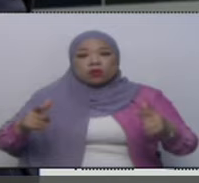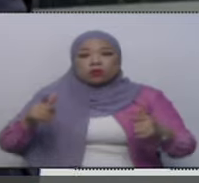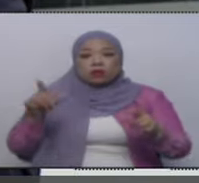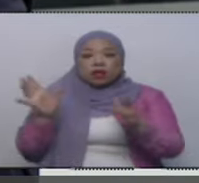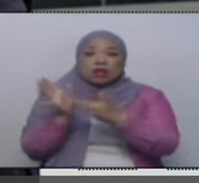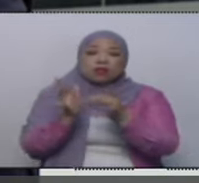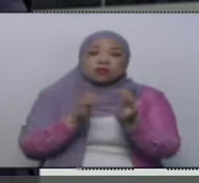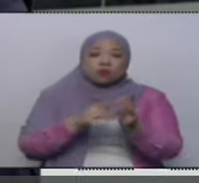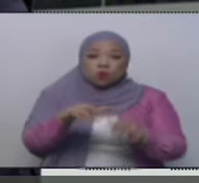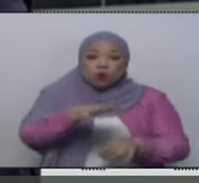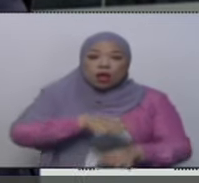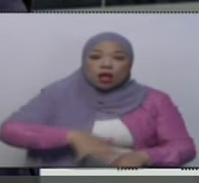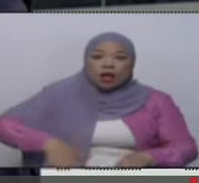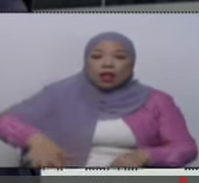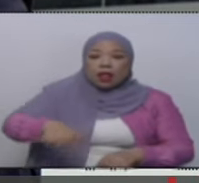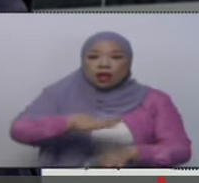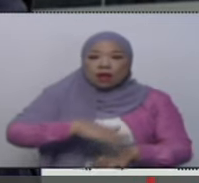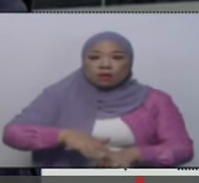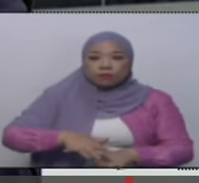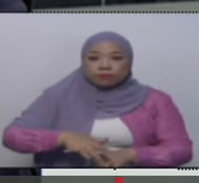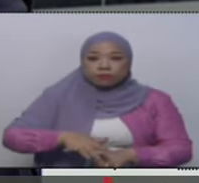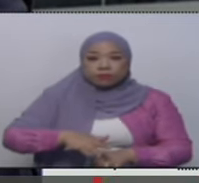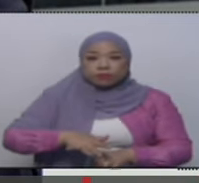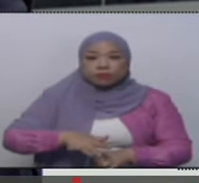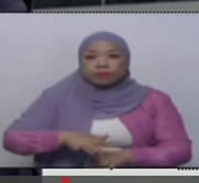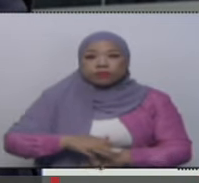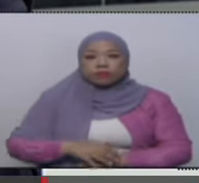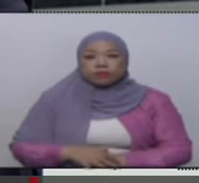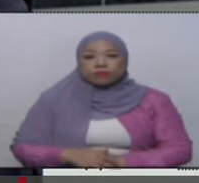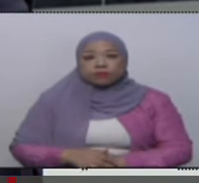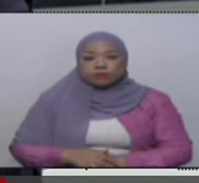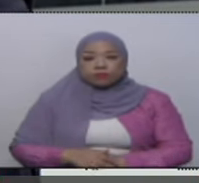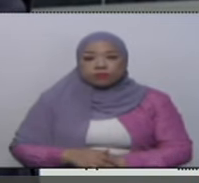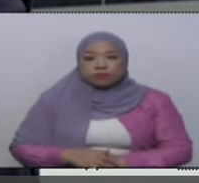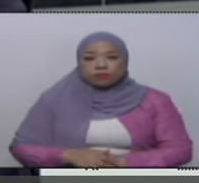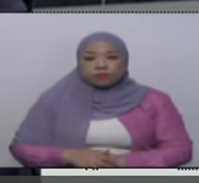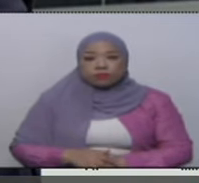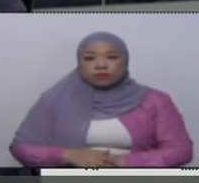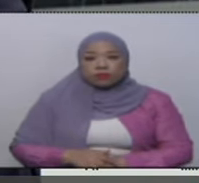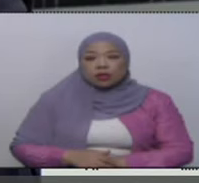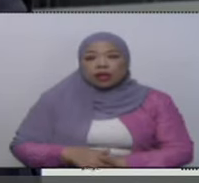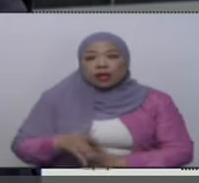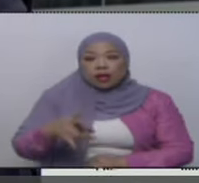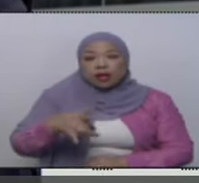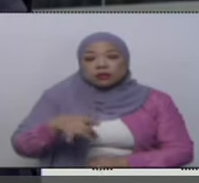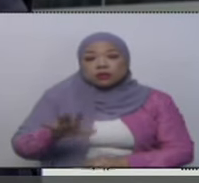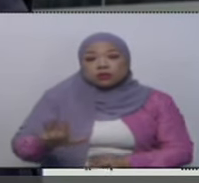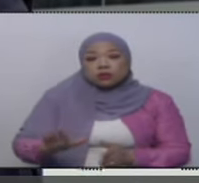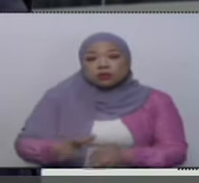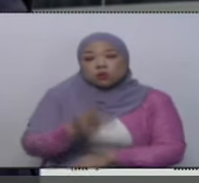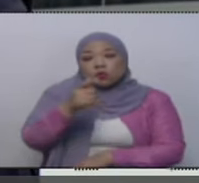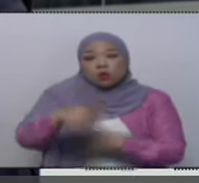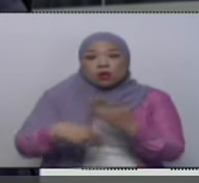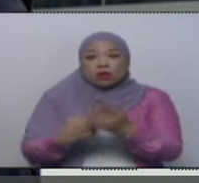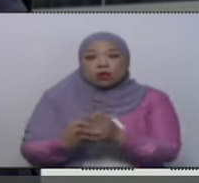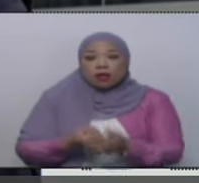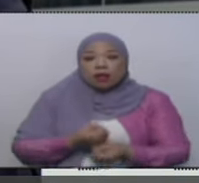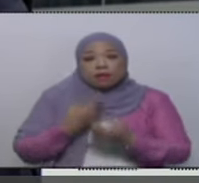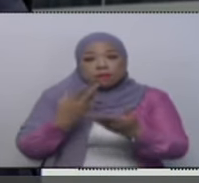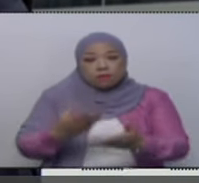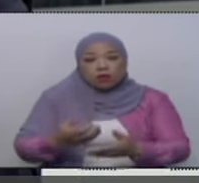Jerusalén. Allí el epicentro de los profetas, de los enviados de